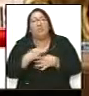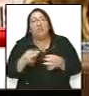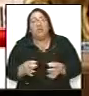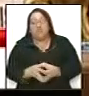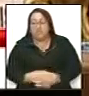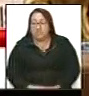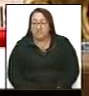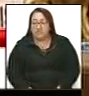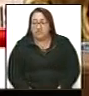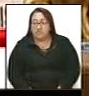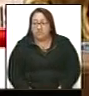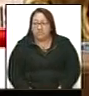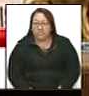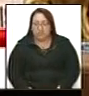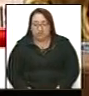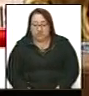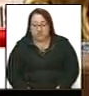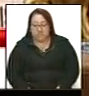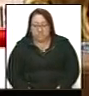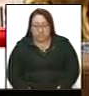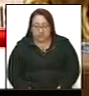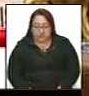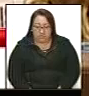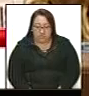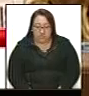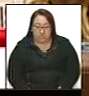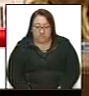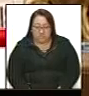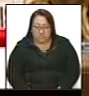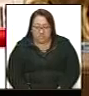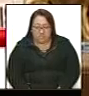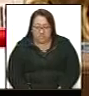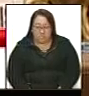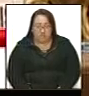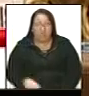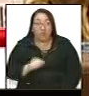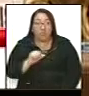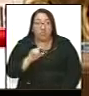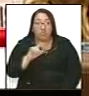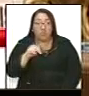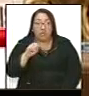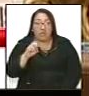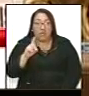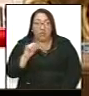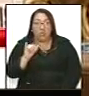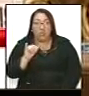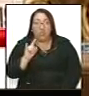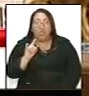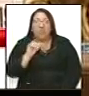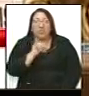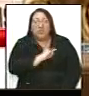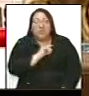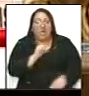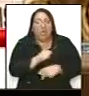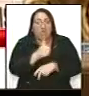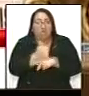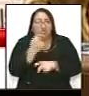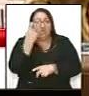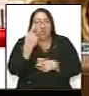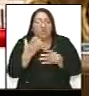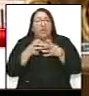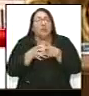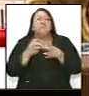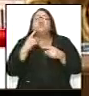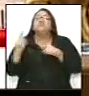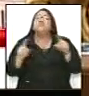su proceso de licenciamiento. Y aquí hay que ser claros, ¿no? La SUNEDU es un ente autónomo y actúa en base, digamos,